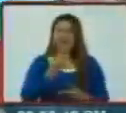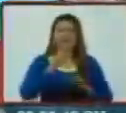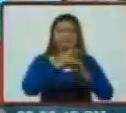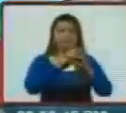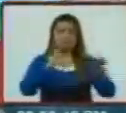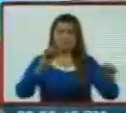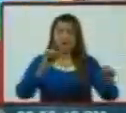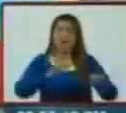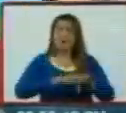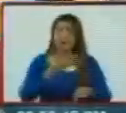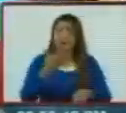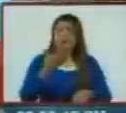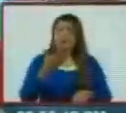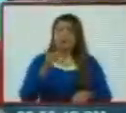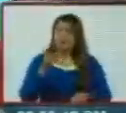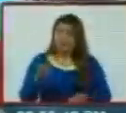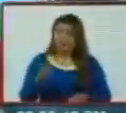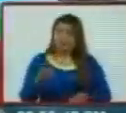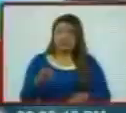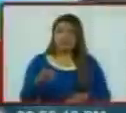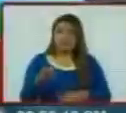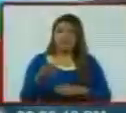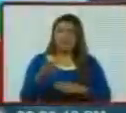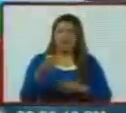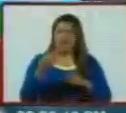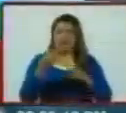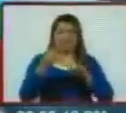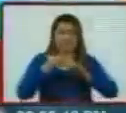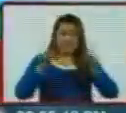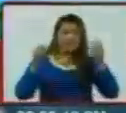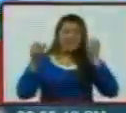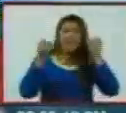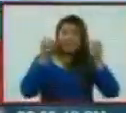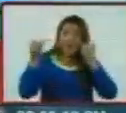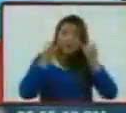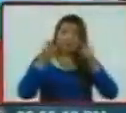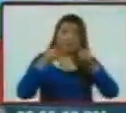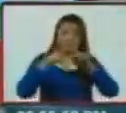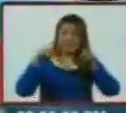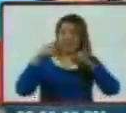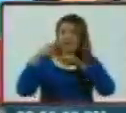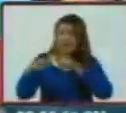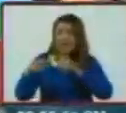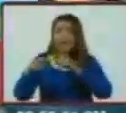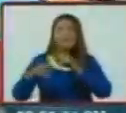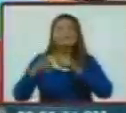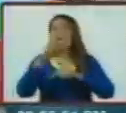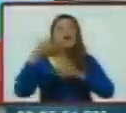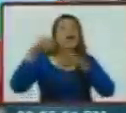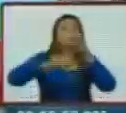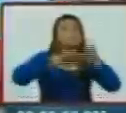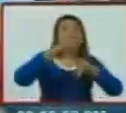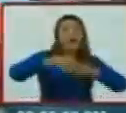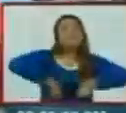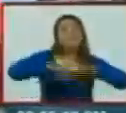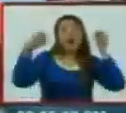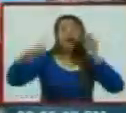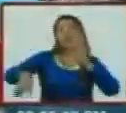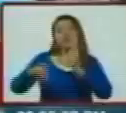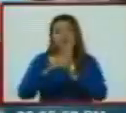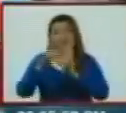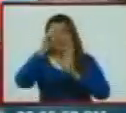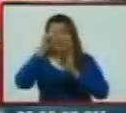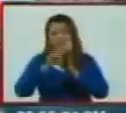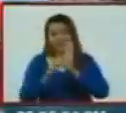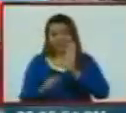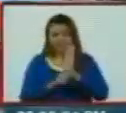por más que ellos compartan ideología, para decirle y explicarle que lo que están haciendo viola los derechos constitucionales